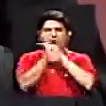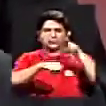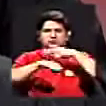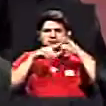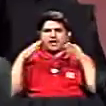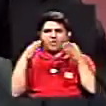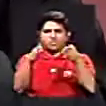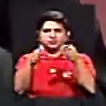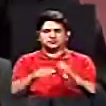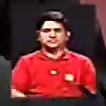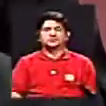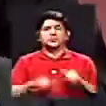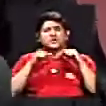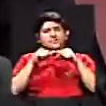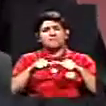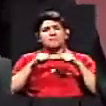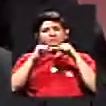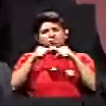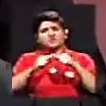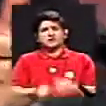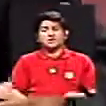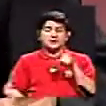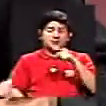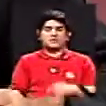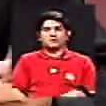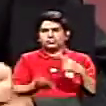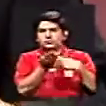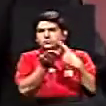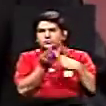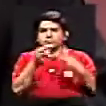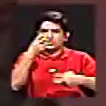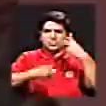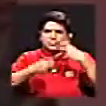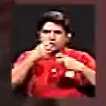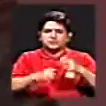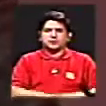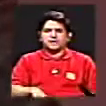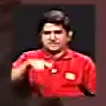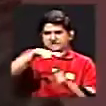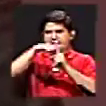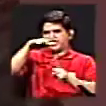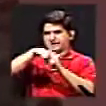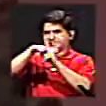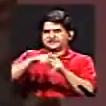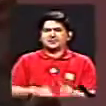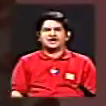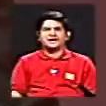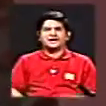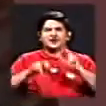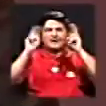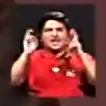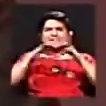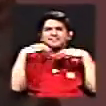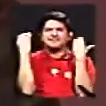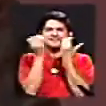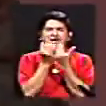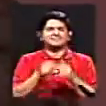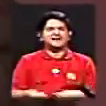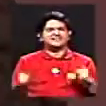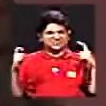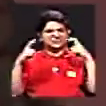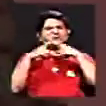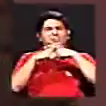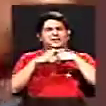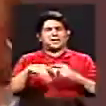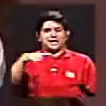que constantemente está en la picota por los problemas que están ocurriendo. Sí, en realidad el tema de los consejos es un tema complicado. Cuando